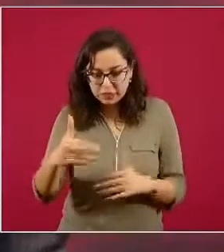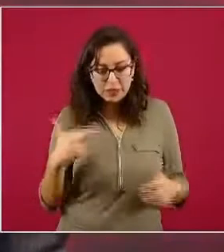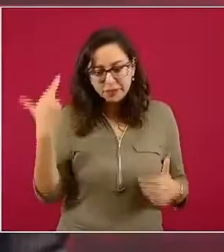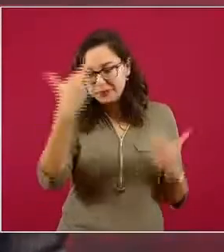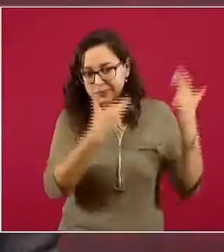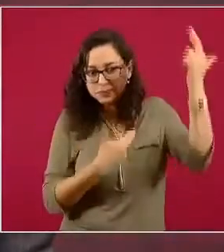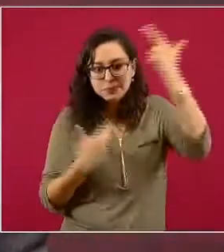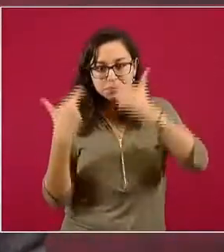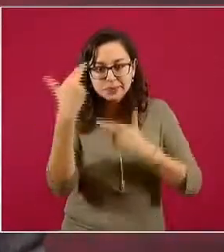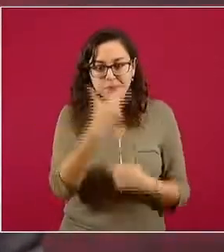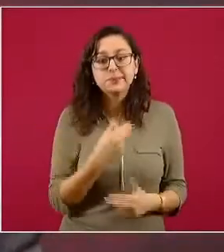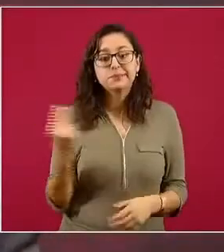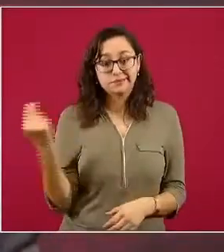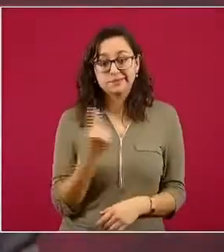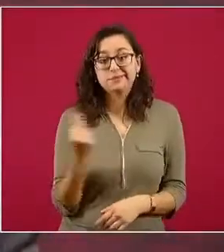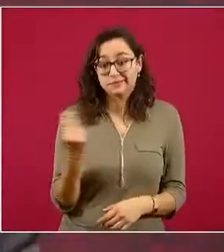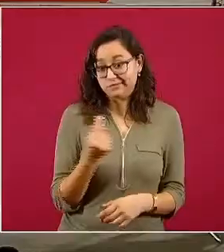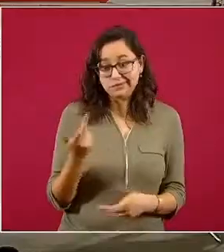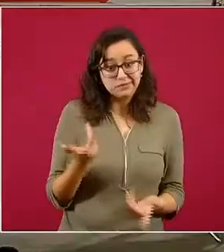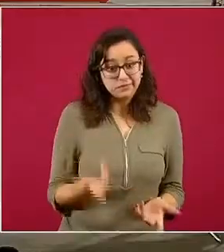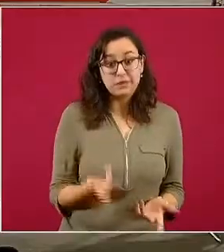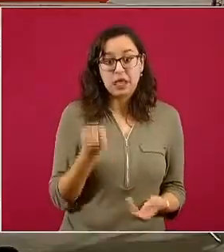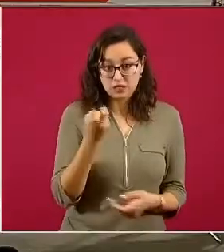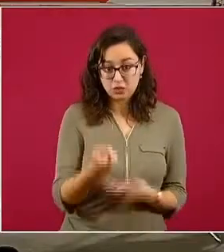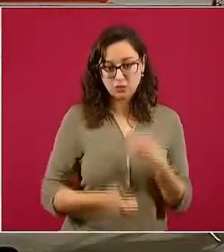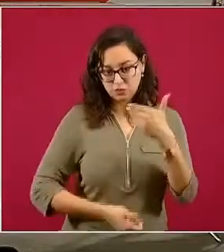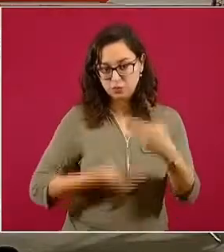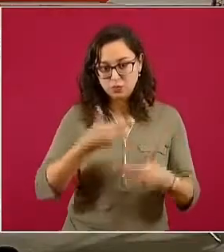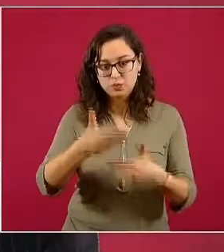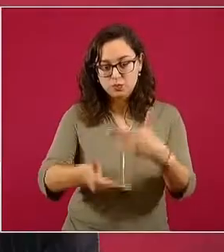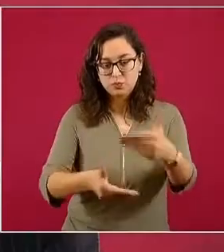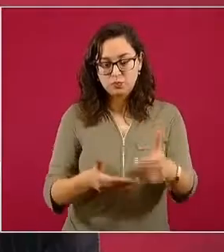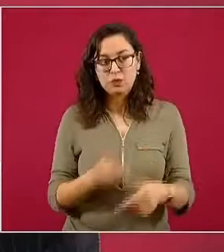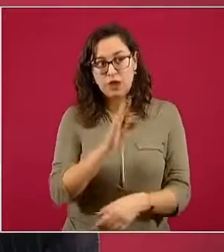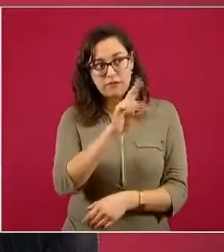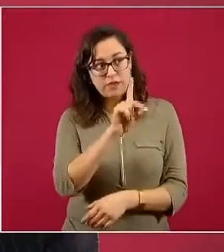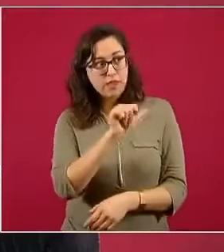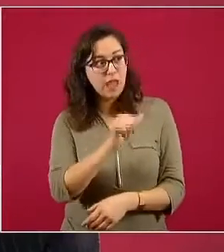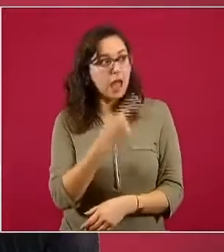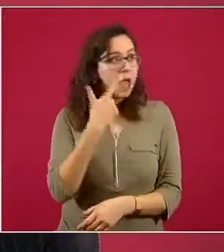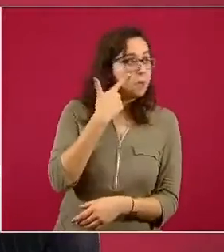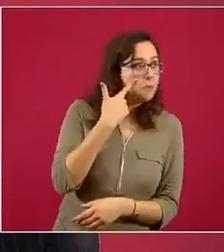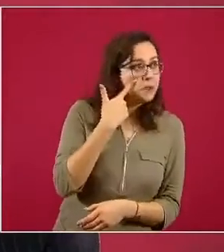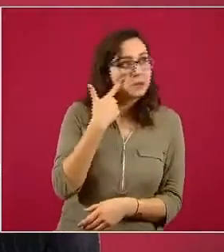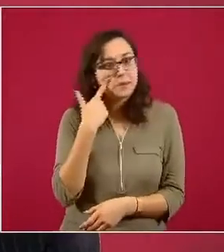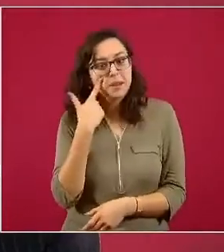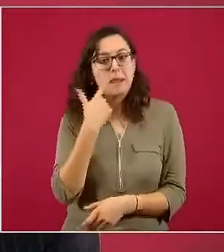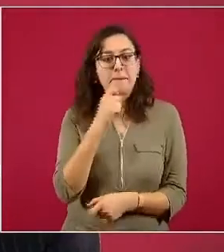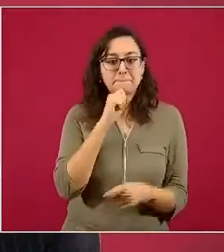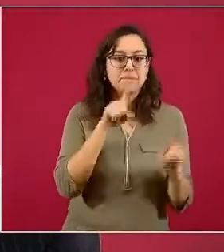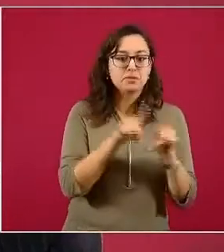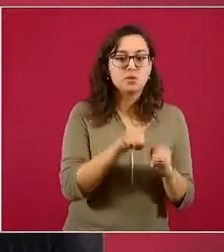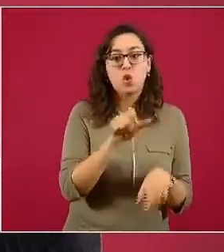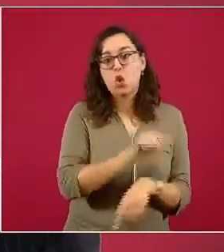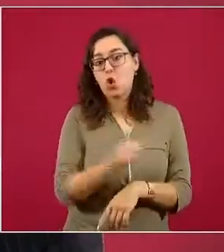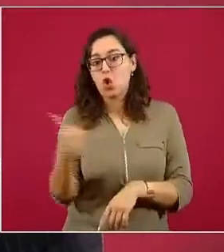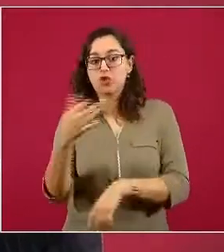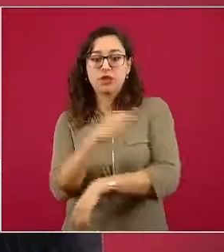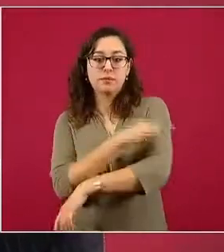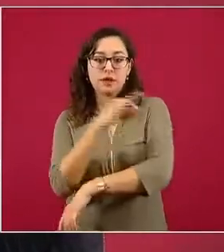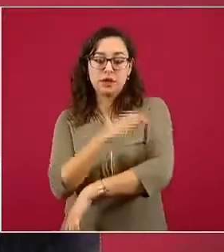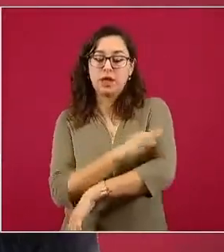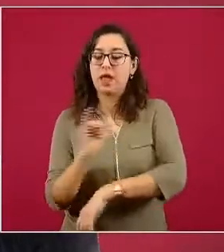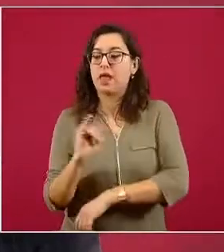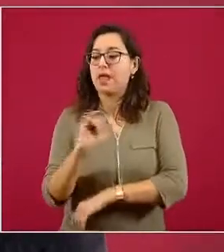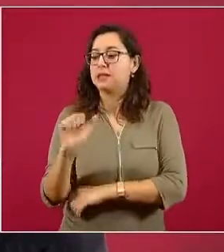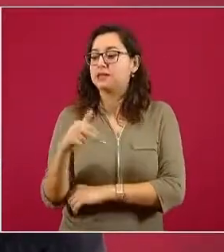como referencia lo que vaya haciendo y determinando la FDA. Respecto a otras vacunas, Janssen pues ya está